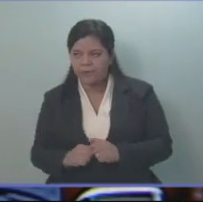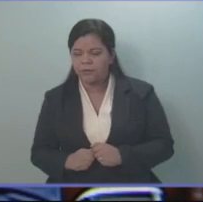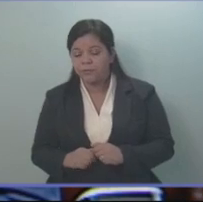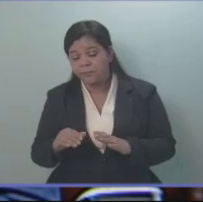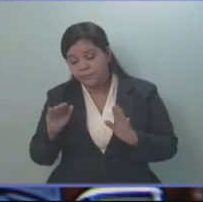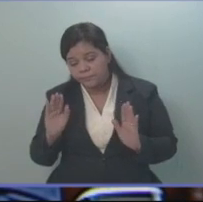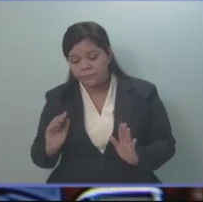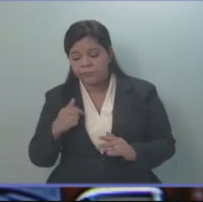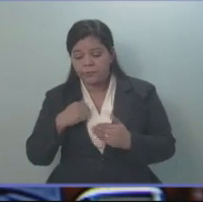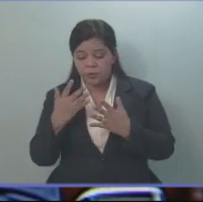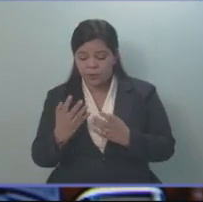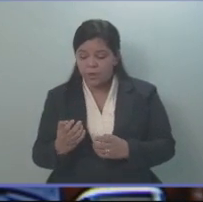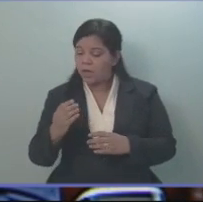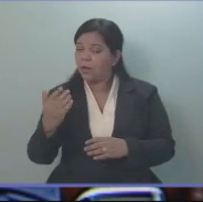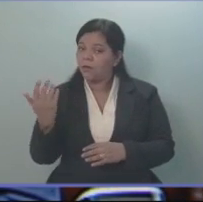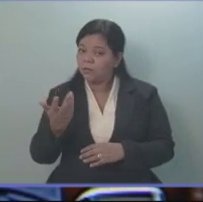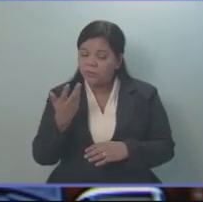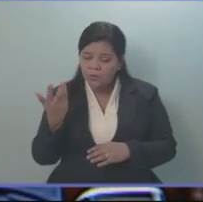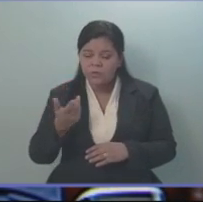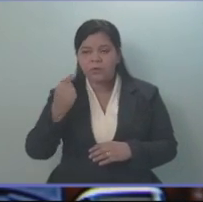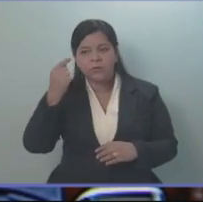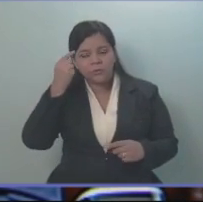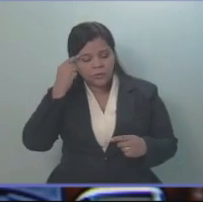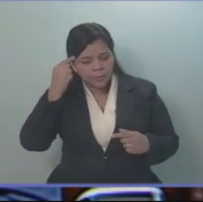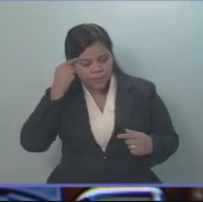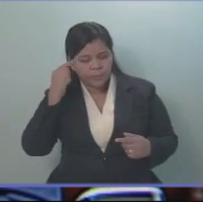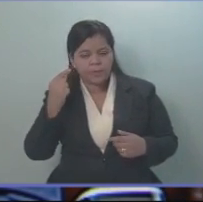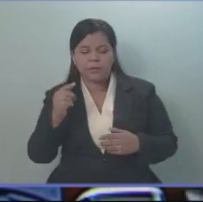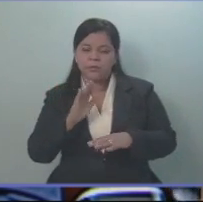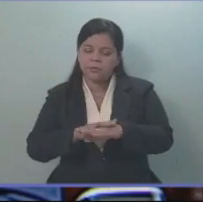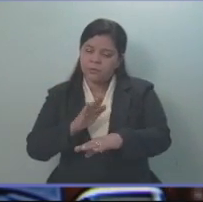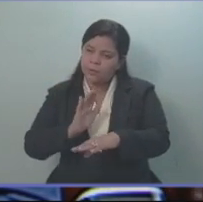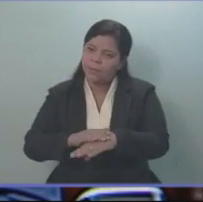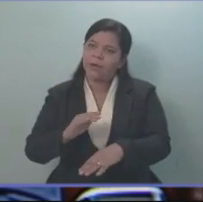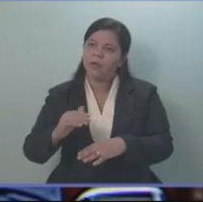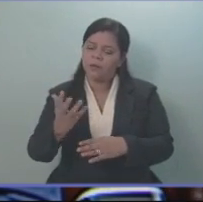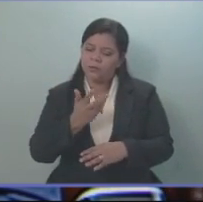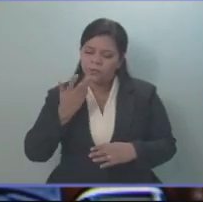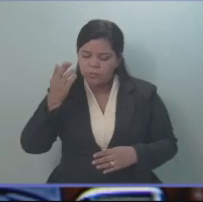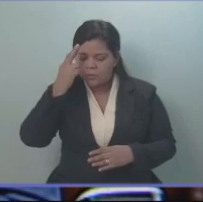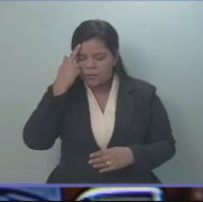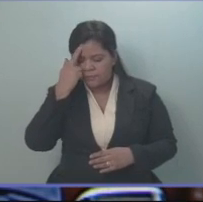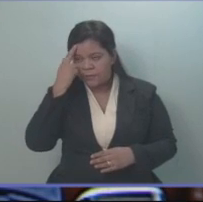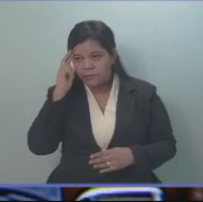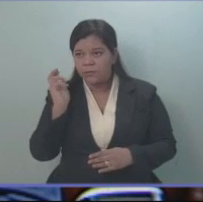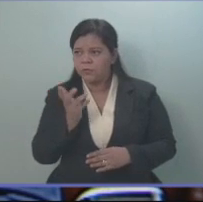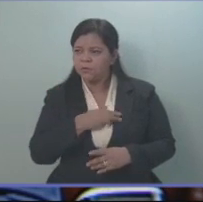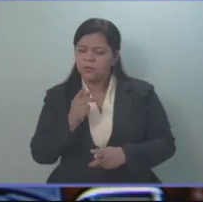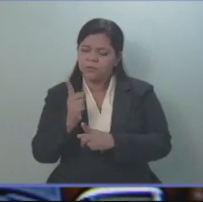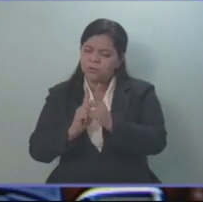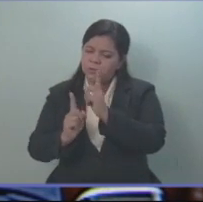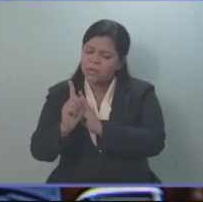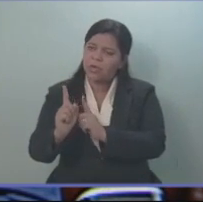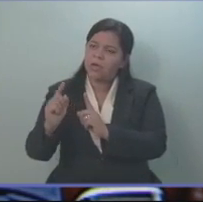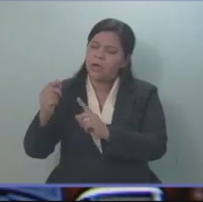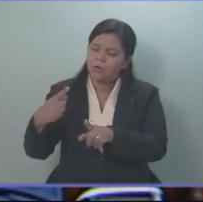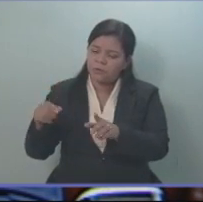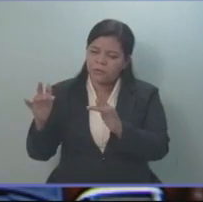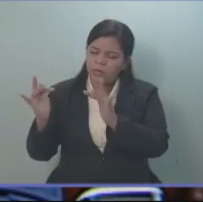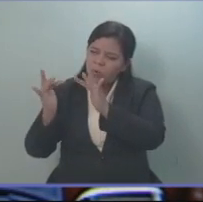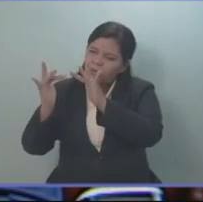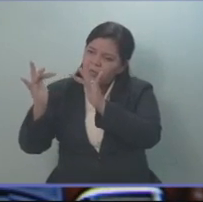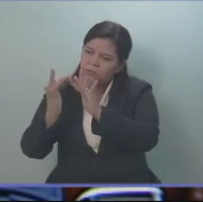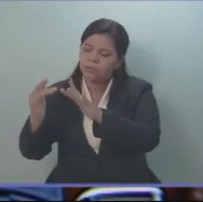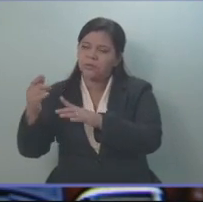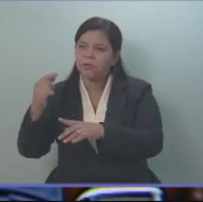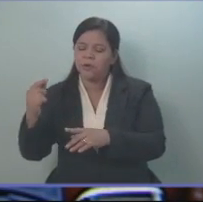que quiero hacer un llamado a la reflexión, un llamado a que nos pongamos en los zapatos de nuestros hermanos nicaragüenses, a que